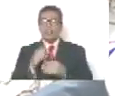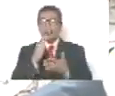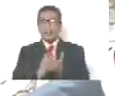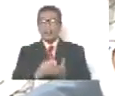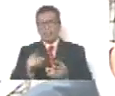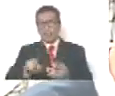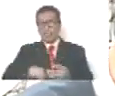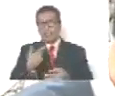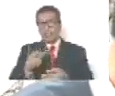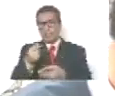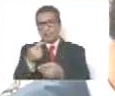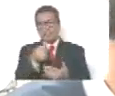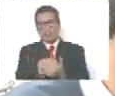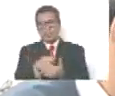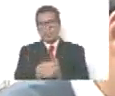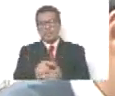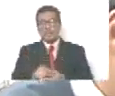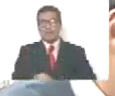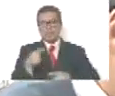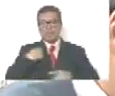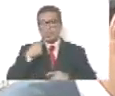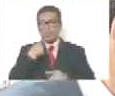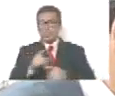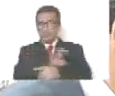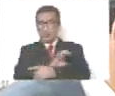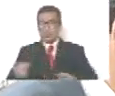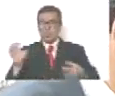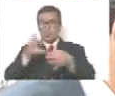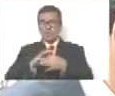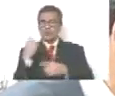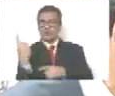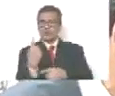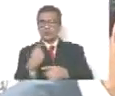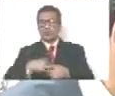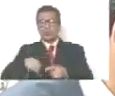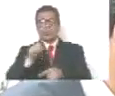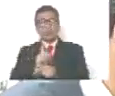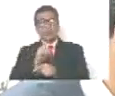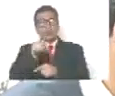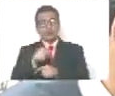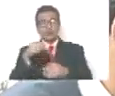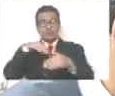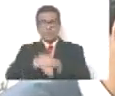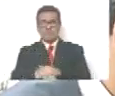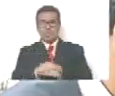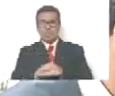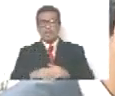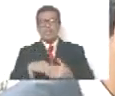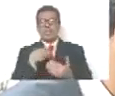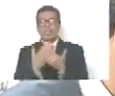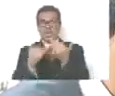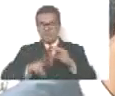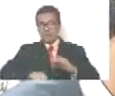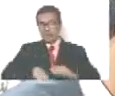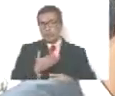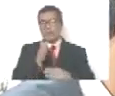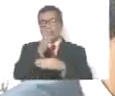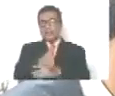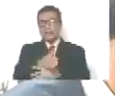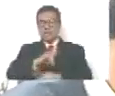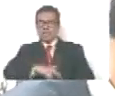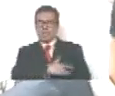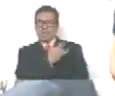venezolana. Prieto creó ese criterio de la escuela unificada para que el pueblo cuando ingresara desde kinder ya tuviera la posibilidad de llegar a la